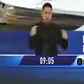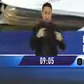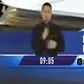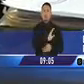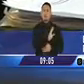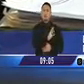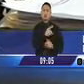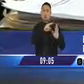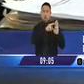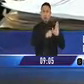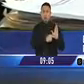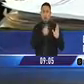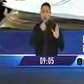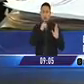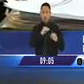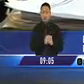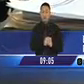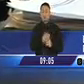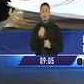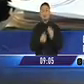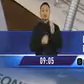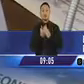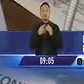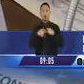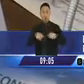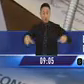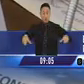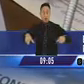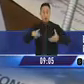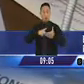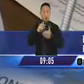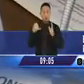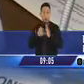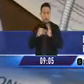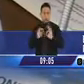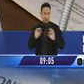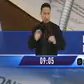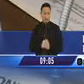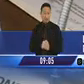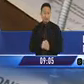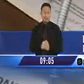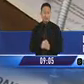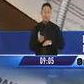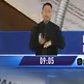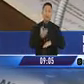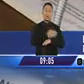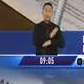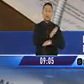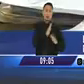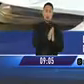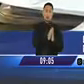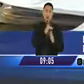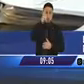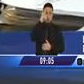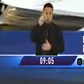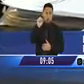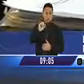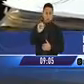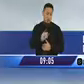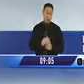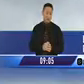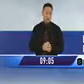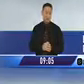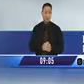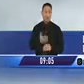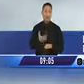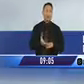norma incluye la creación de zonas francas algo que también fue impulsado por la administración de Guillermo lazo